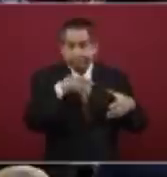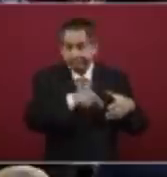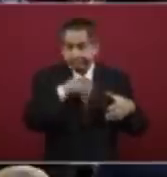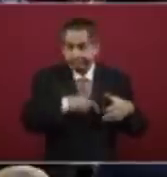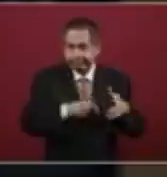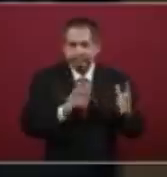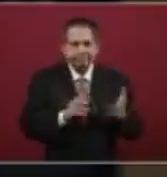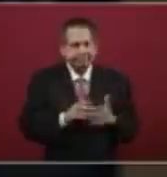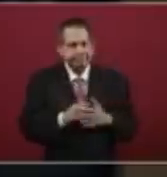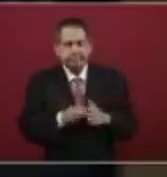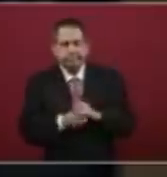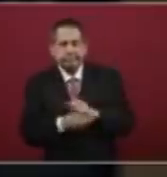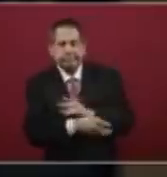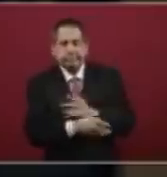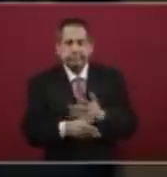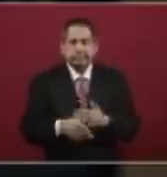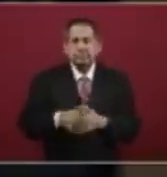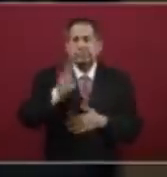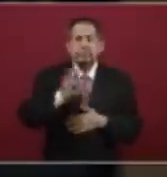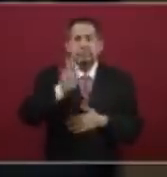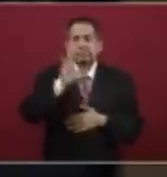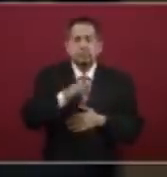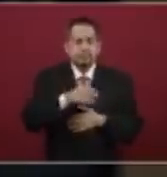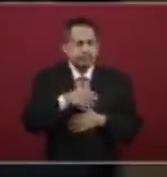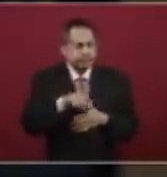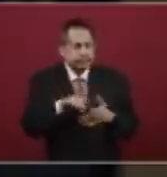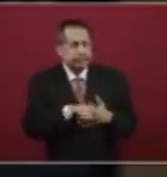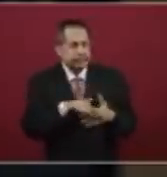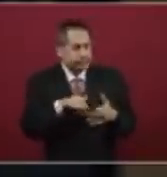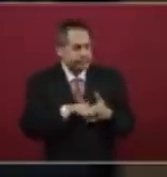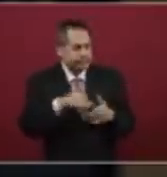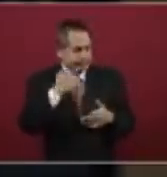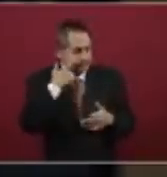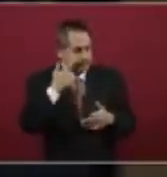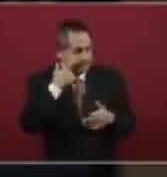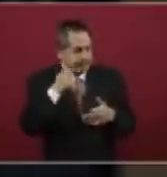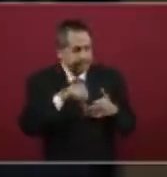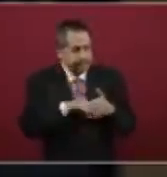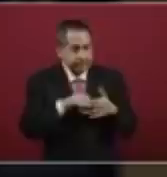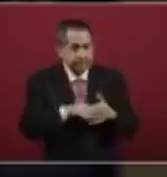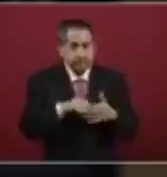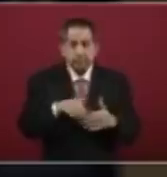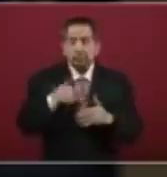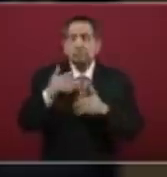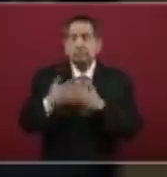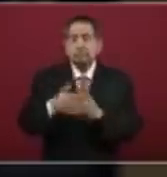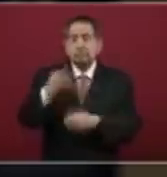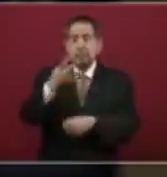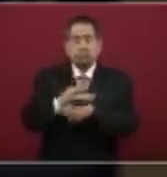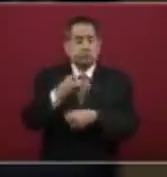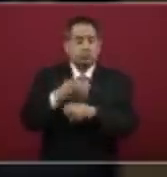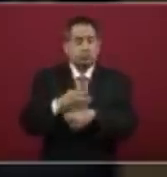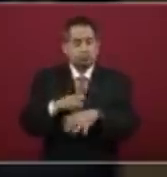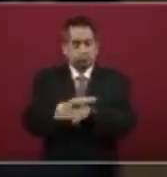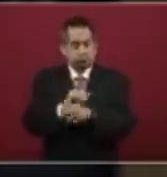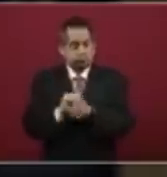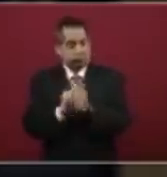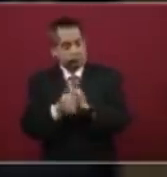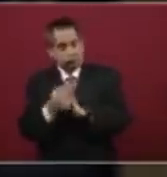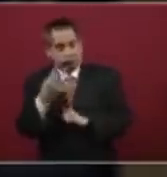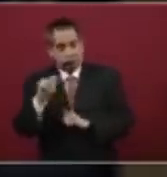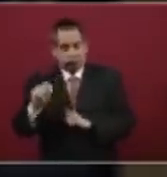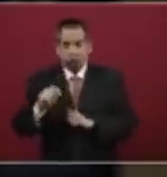realizado este tipo de actividades que parecieran sistémicas y que para llegar a la cuarta transformación, con este impulso que también